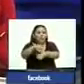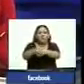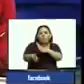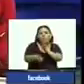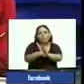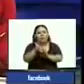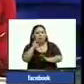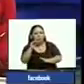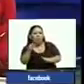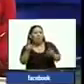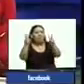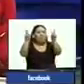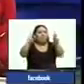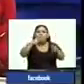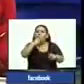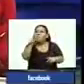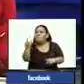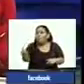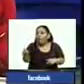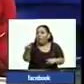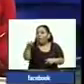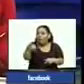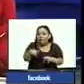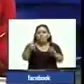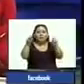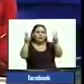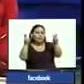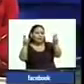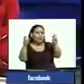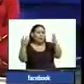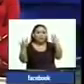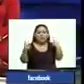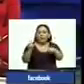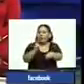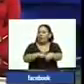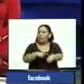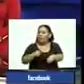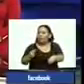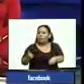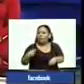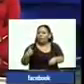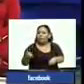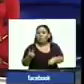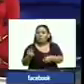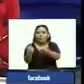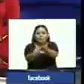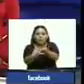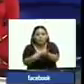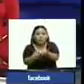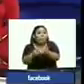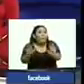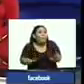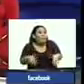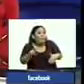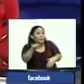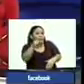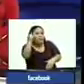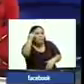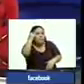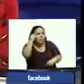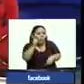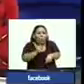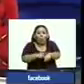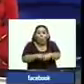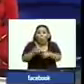hablar de pensiones, un tema que se considera, tiene ya contrarreloj el tema de discusión, porque se considera que esto es una bomba de